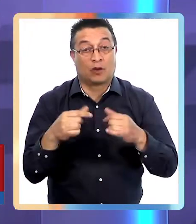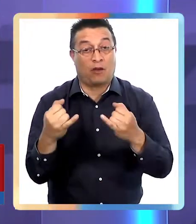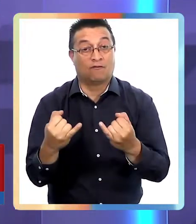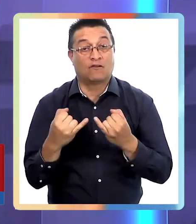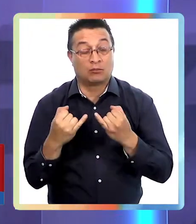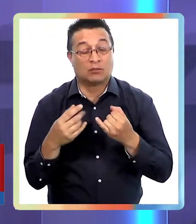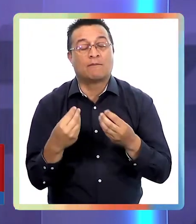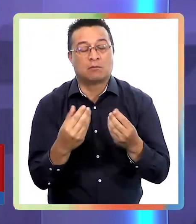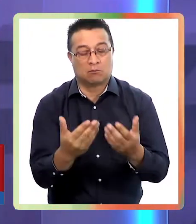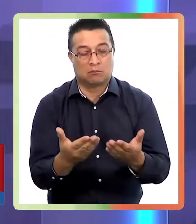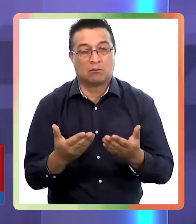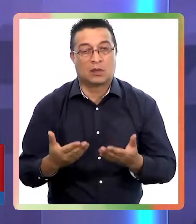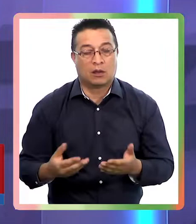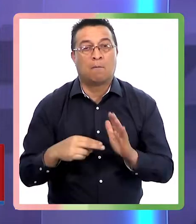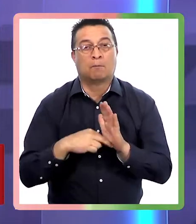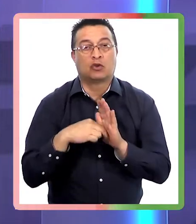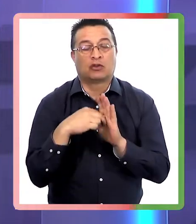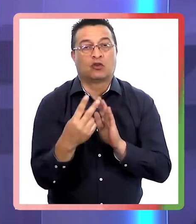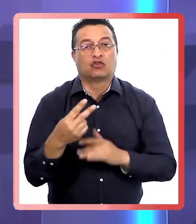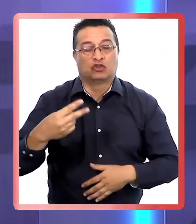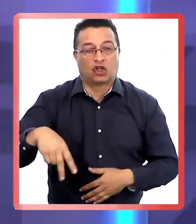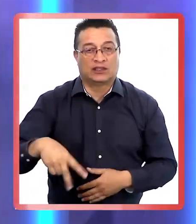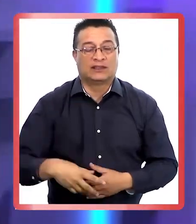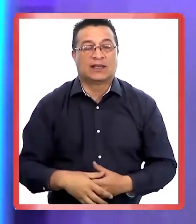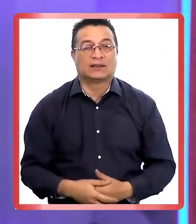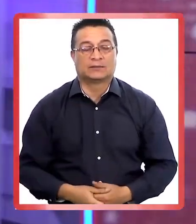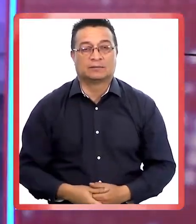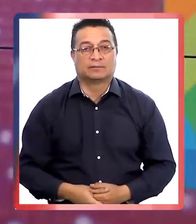les damos la bienvenida a Portavoz Noticias.